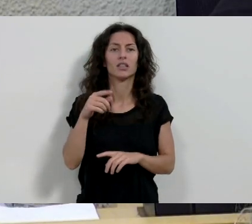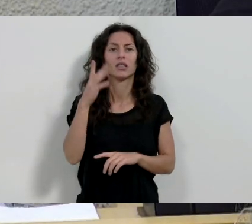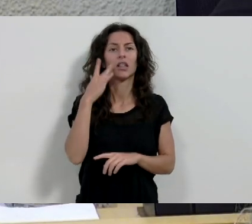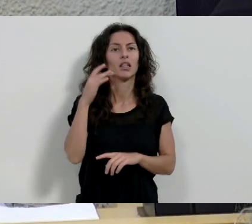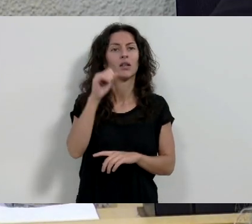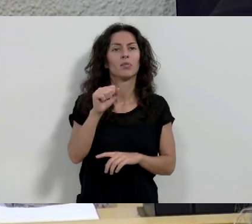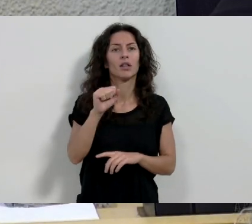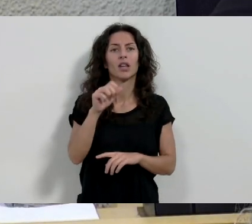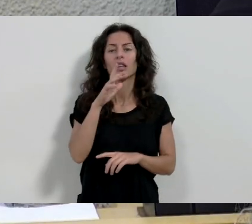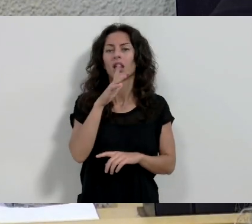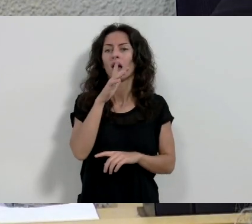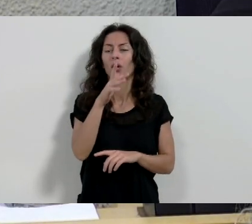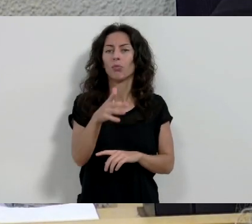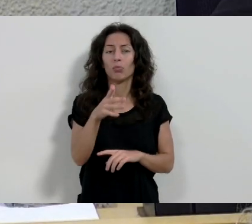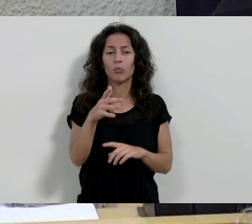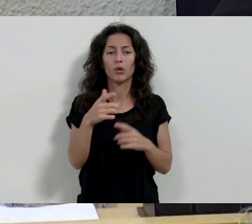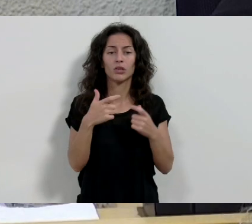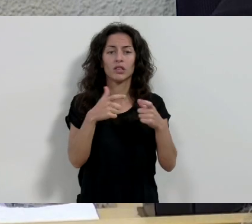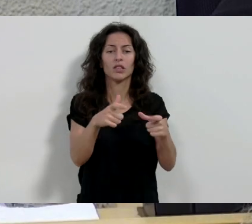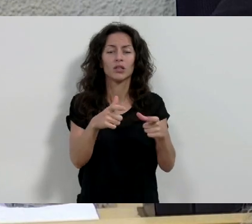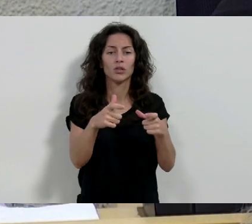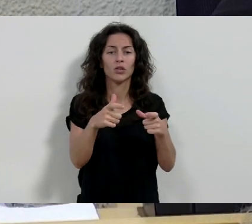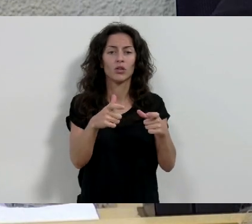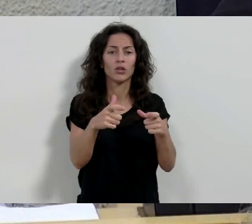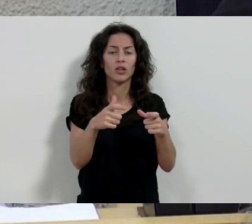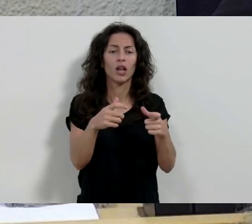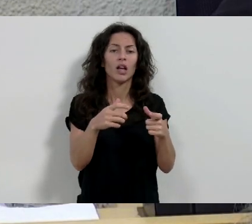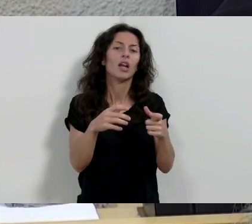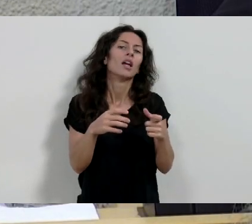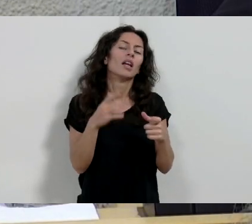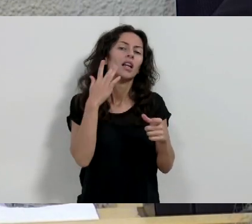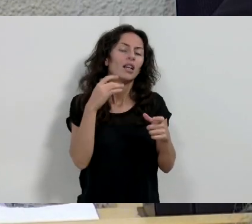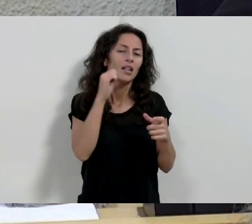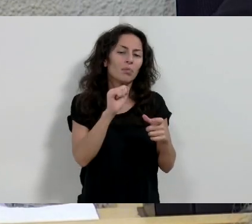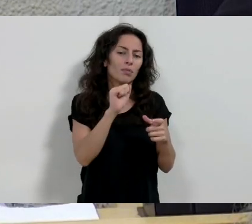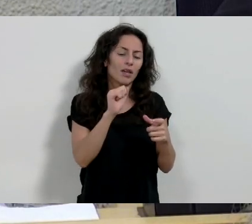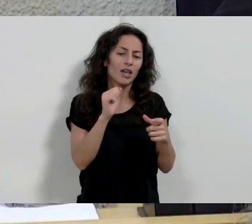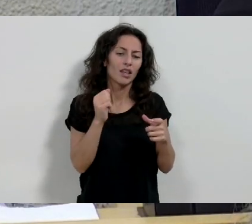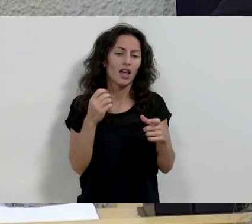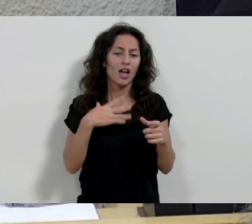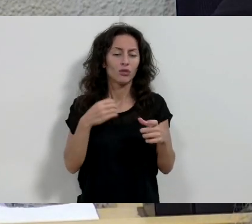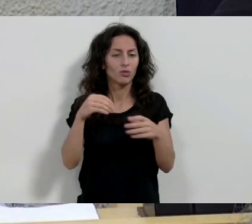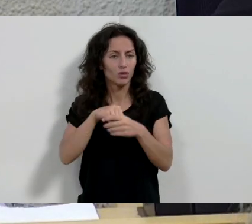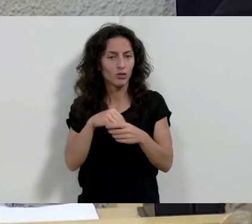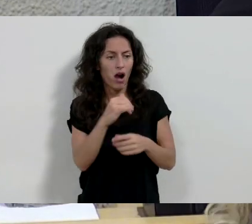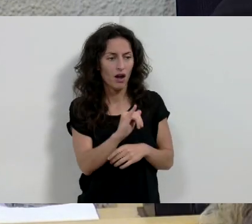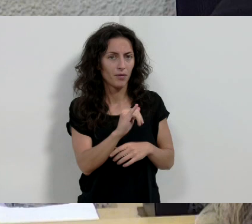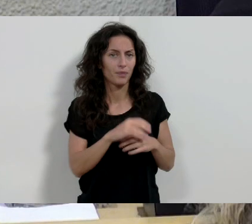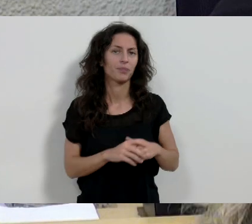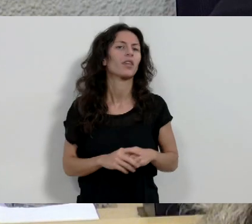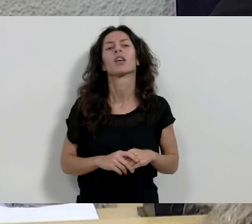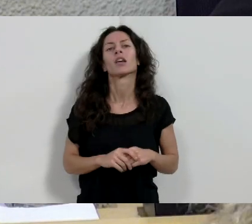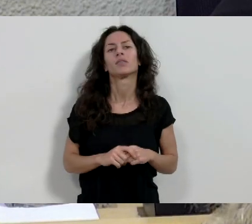por parte de los servicios de limpieza y mantenimiento del propio ayuntamiento, o sea, reorganizar un poco los servicios y